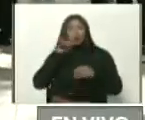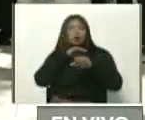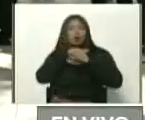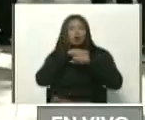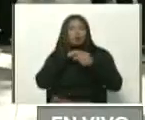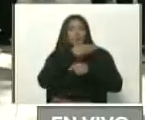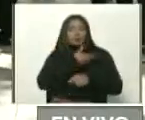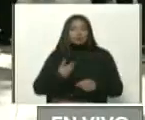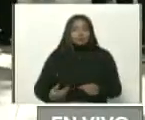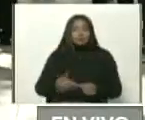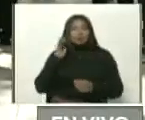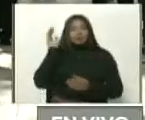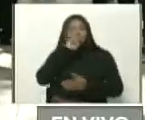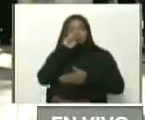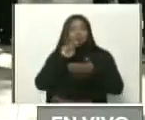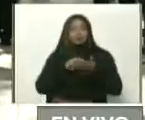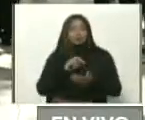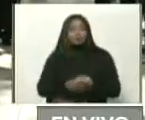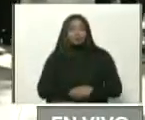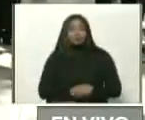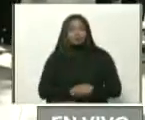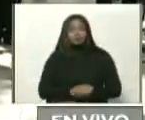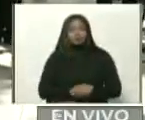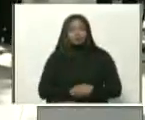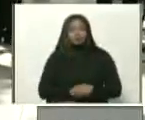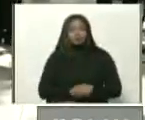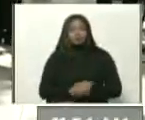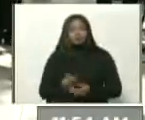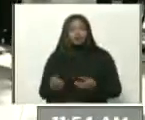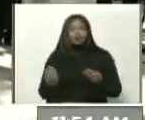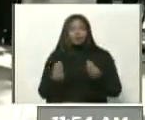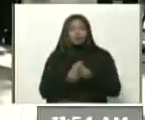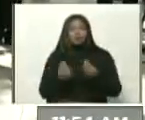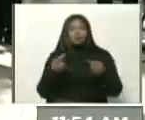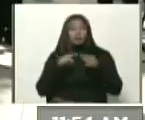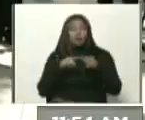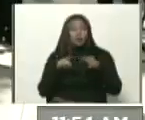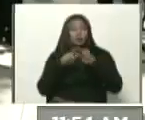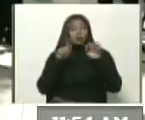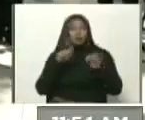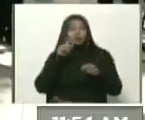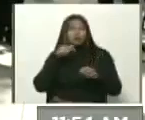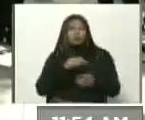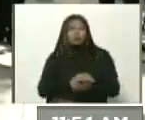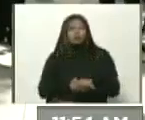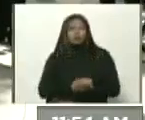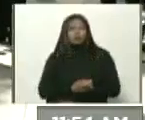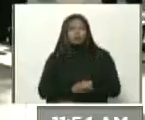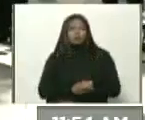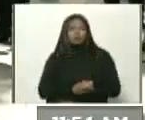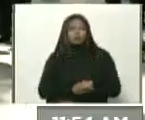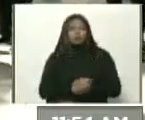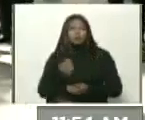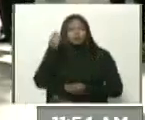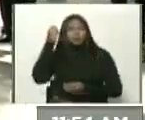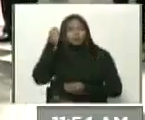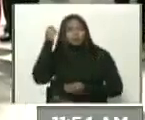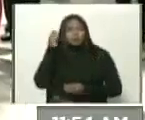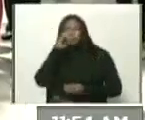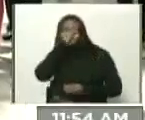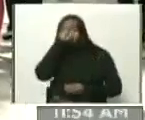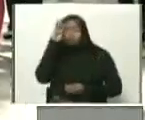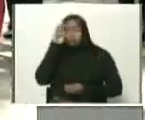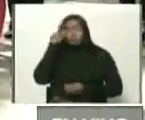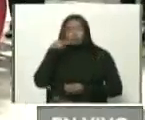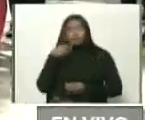Rodríguez, presidente de la Asamblea Nacional. Además está en compañía también de lo que es el diputado Diosdado